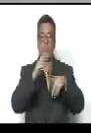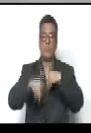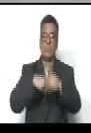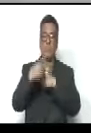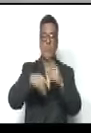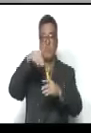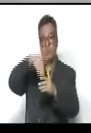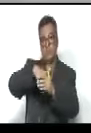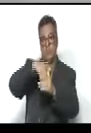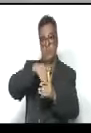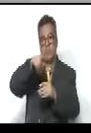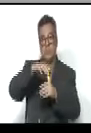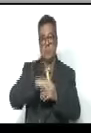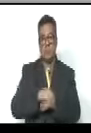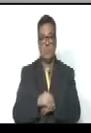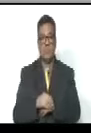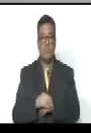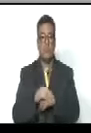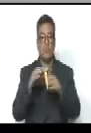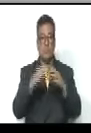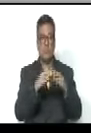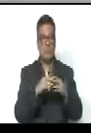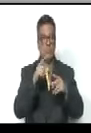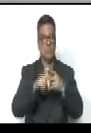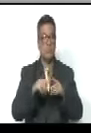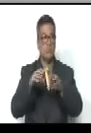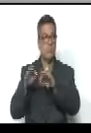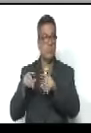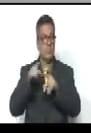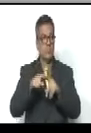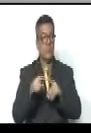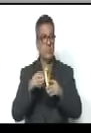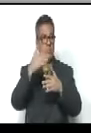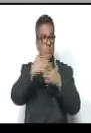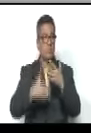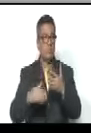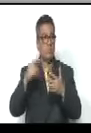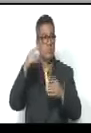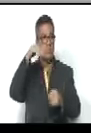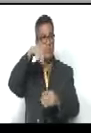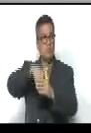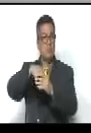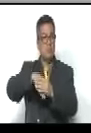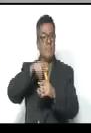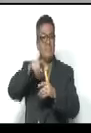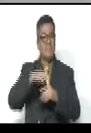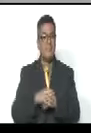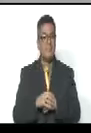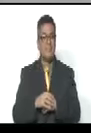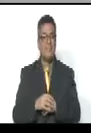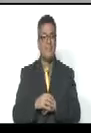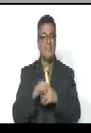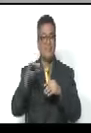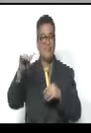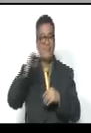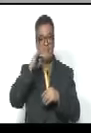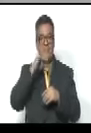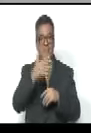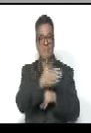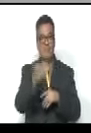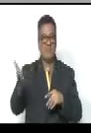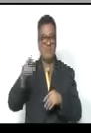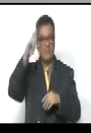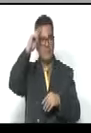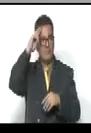procesos electorales y organizar y redactar un cronograma electoral. Quiero informar con todo